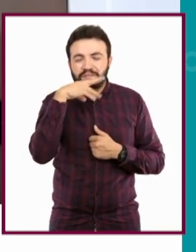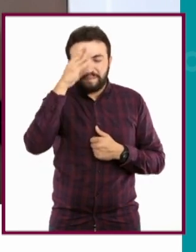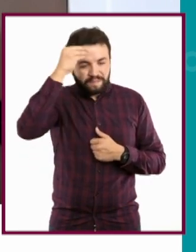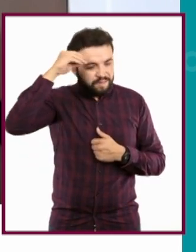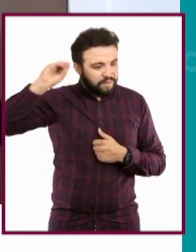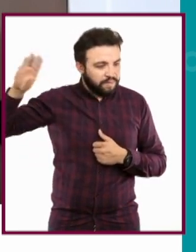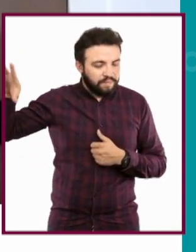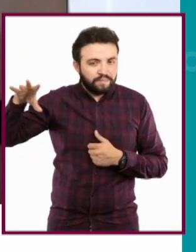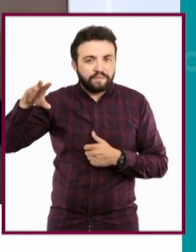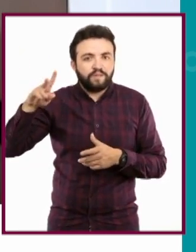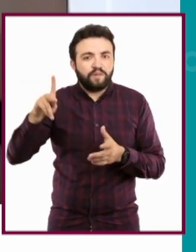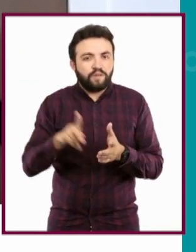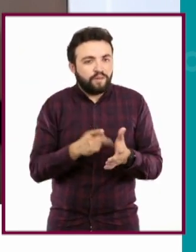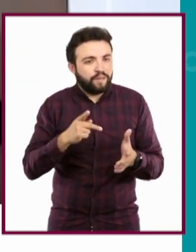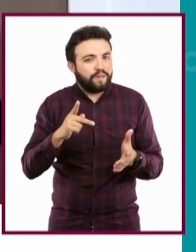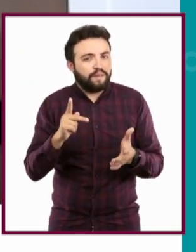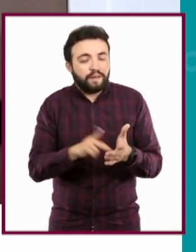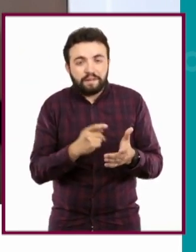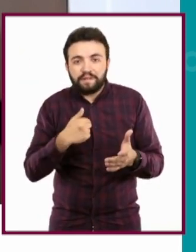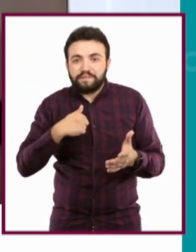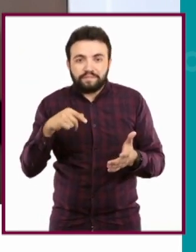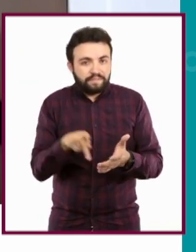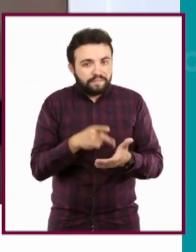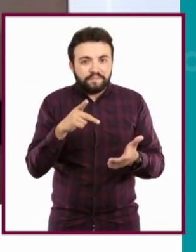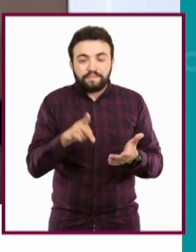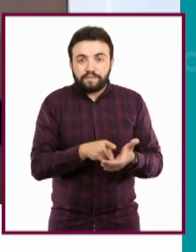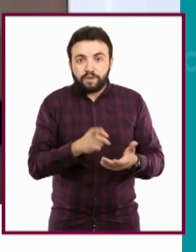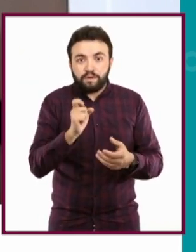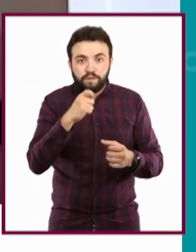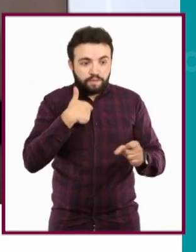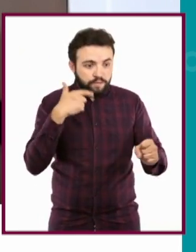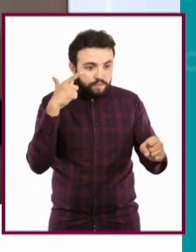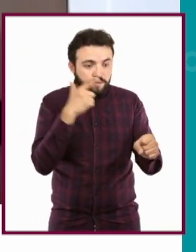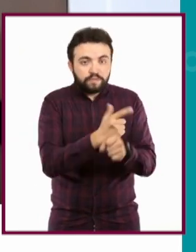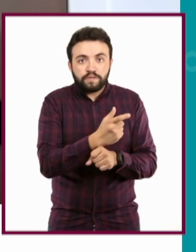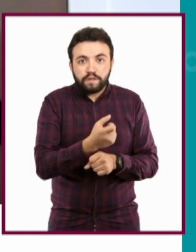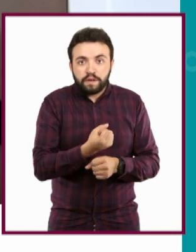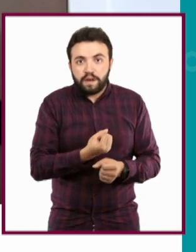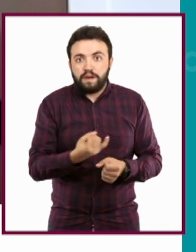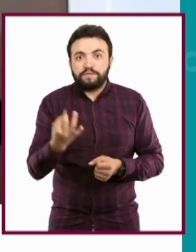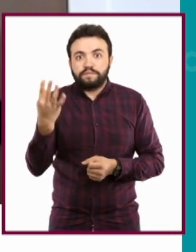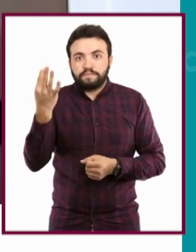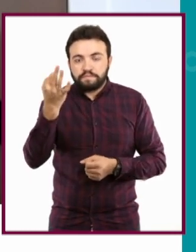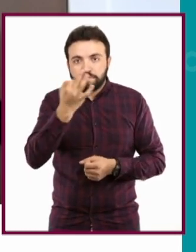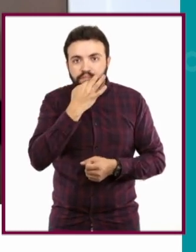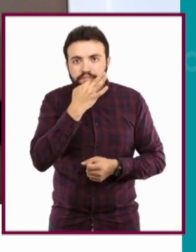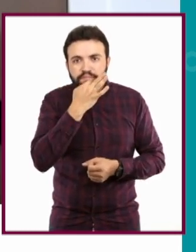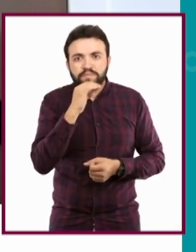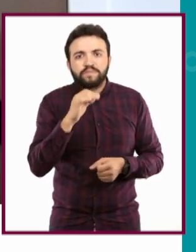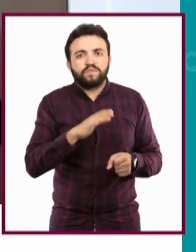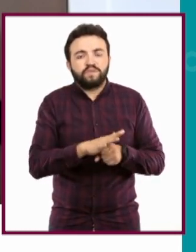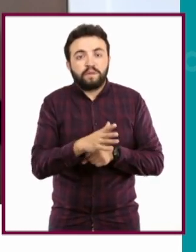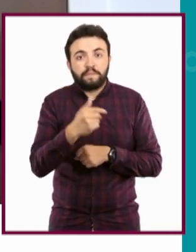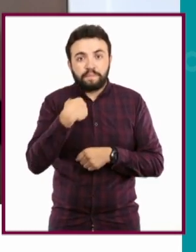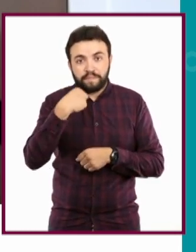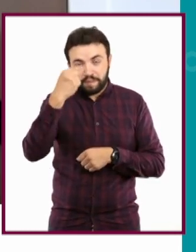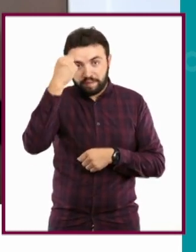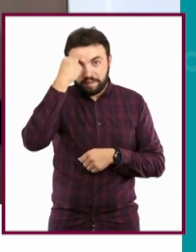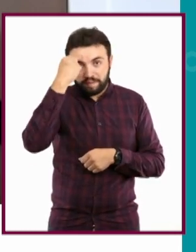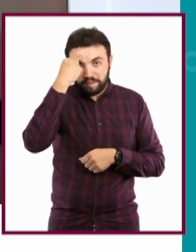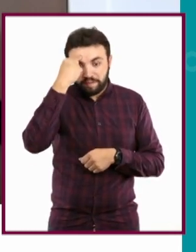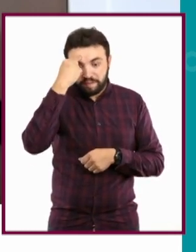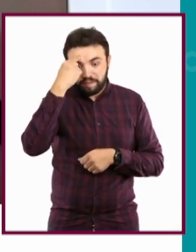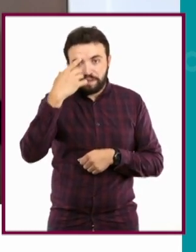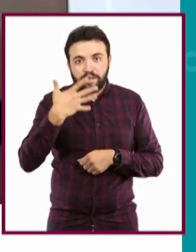lo intento una y otra y otra y otra vez. Y lo que encuentro después de algunos minutos es que mi mente